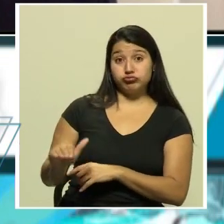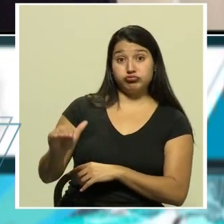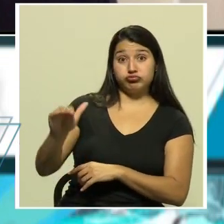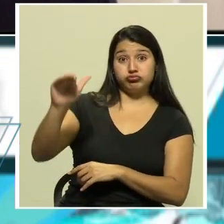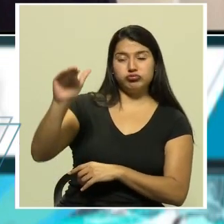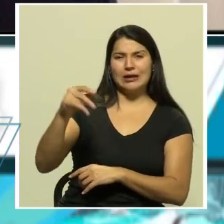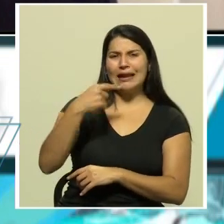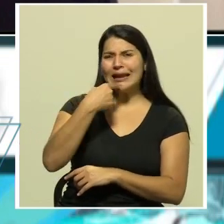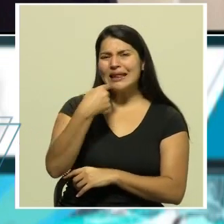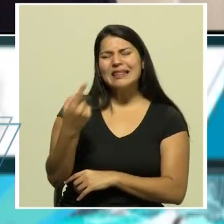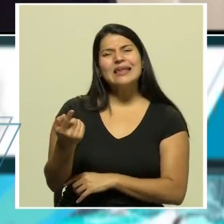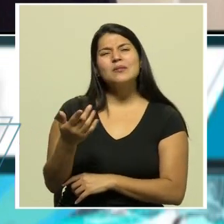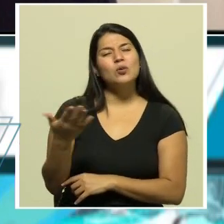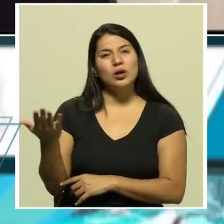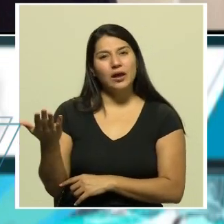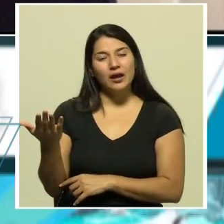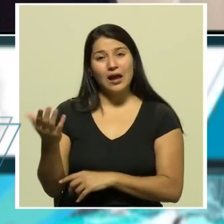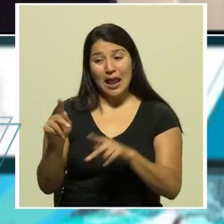es